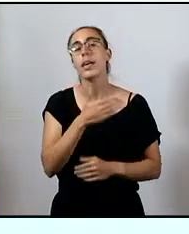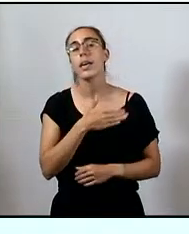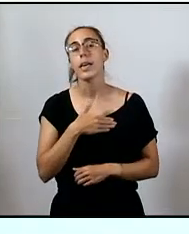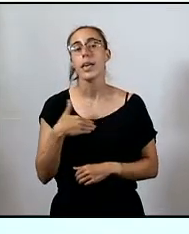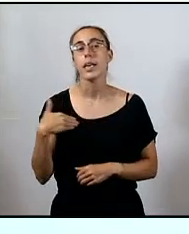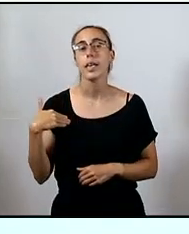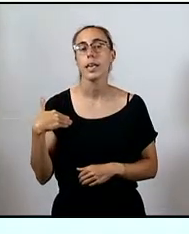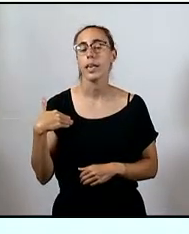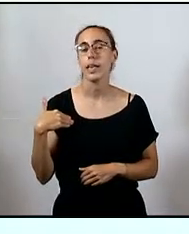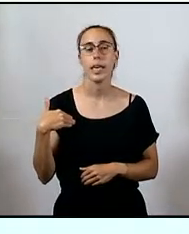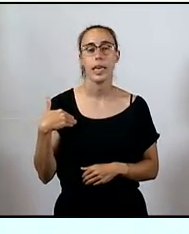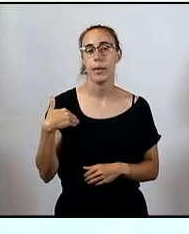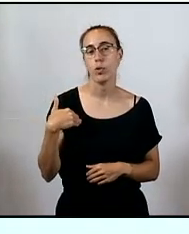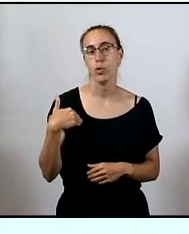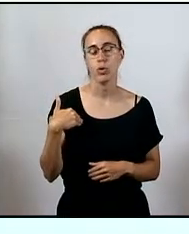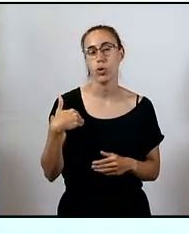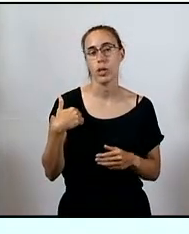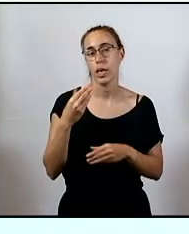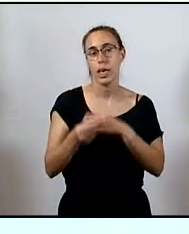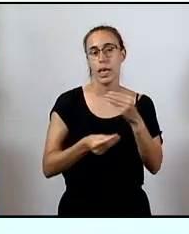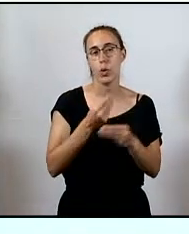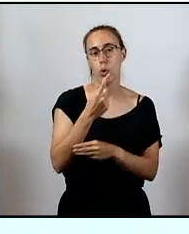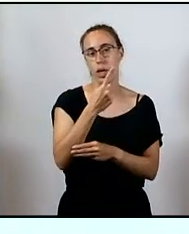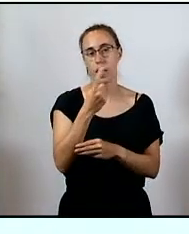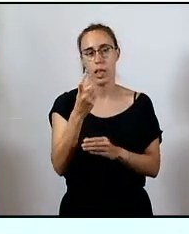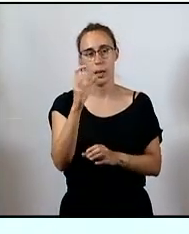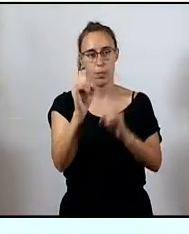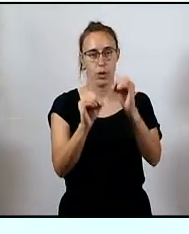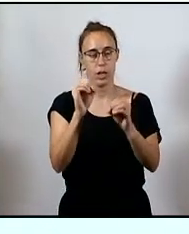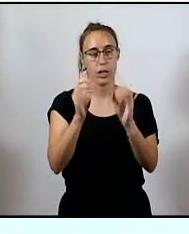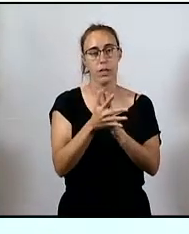al 100%. Tenemos este año y el que viene.